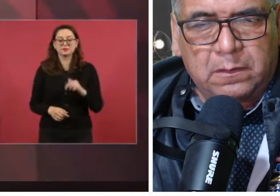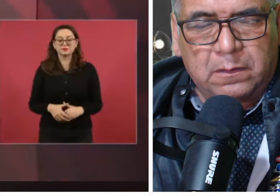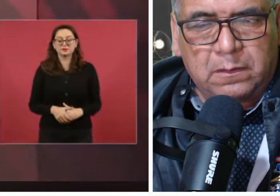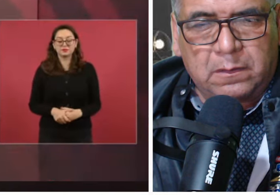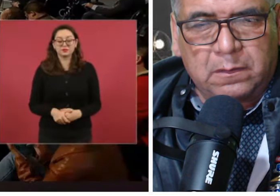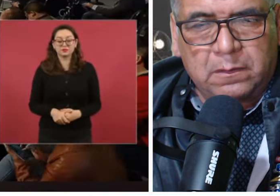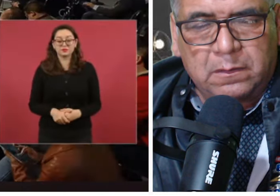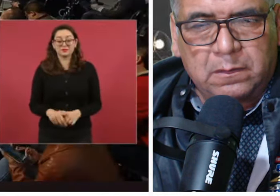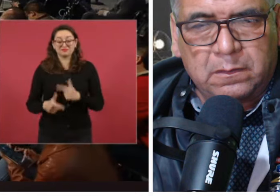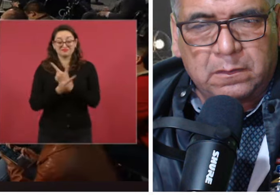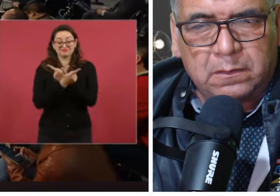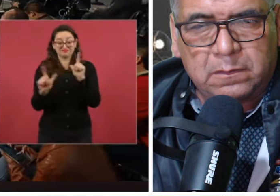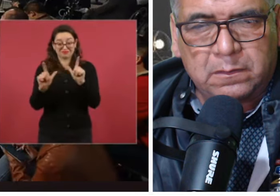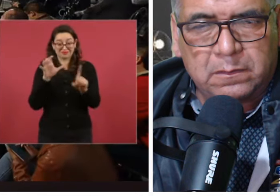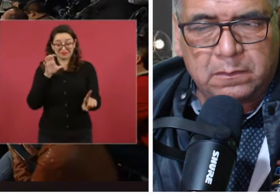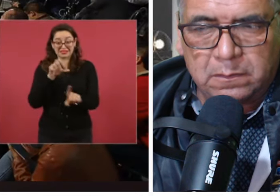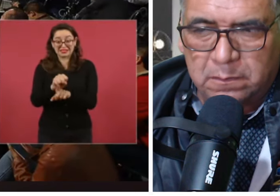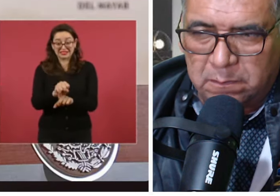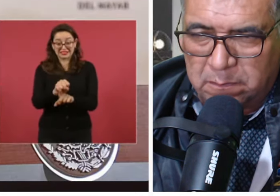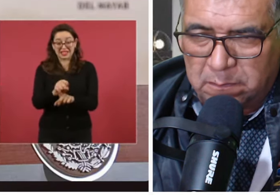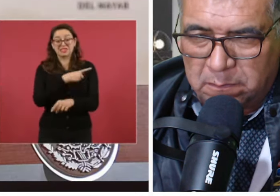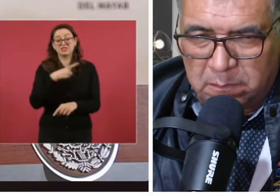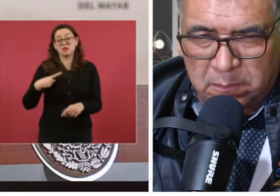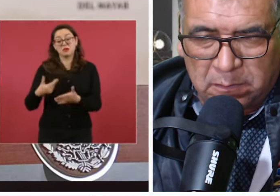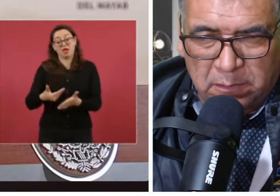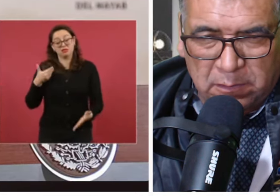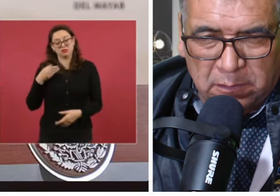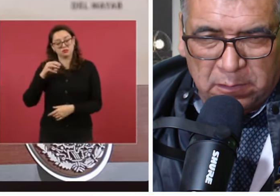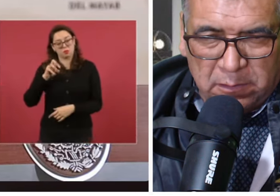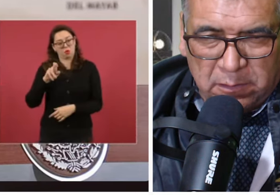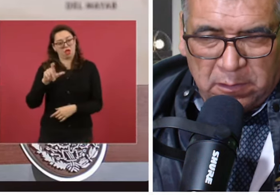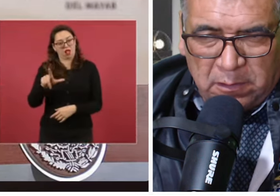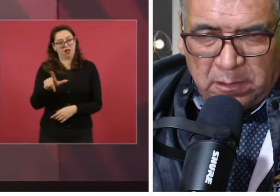libertad hay que tener autoridad moral.